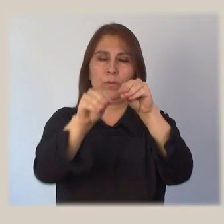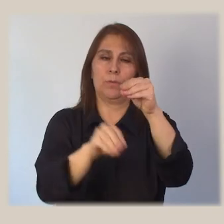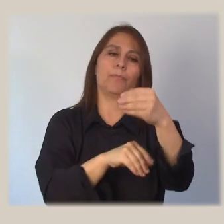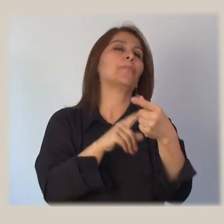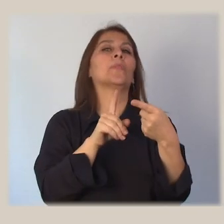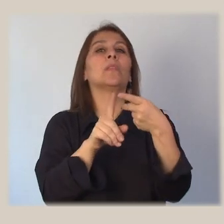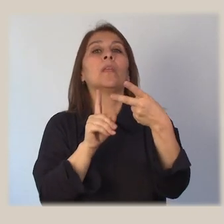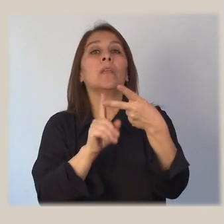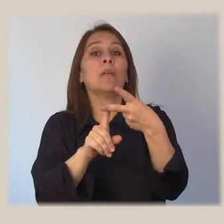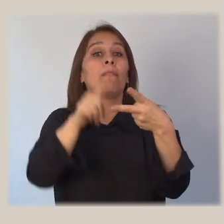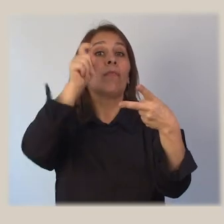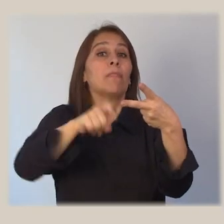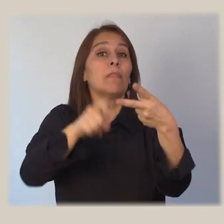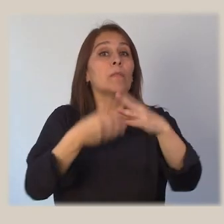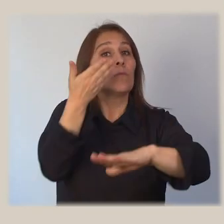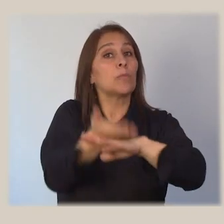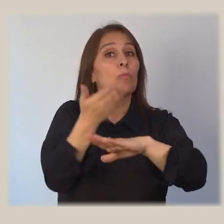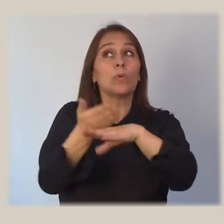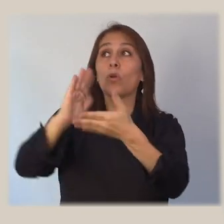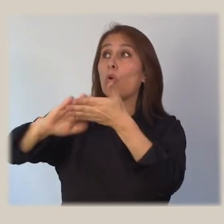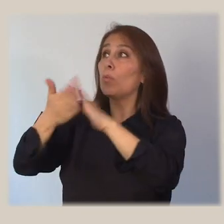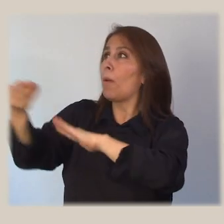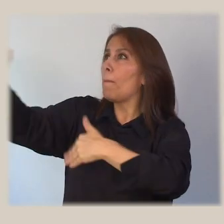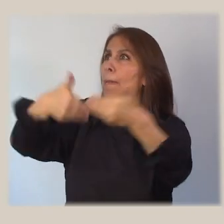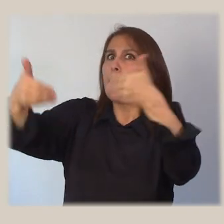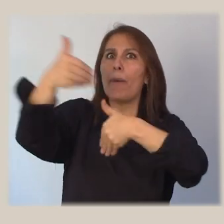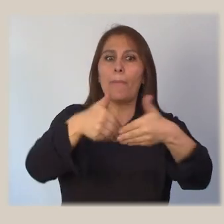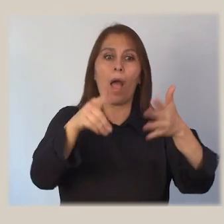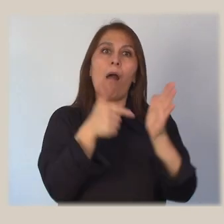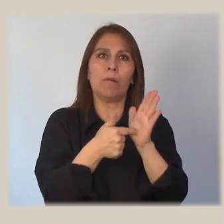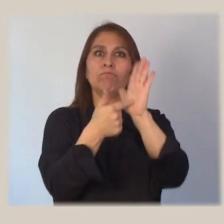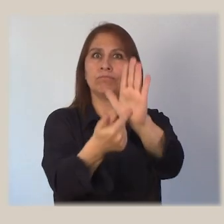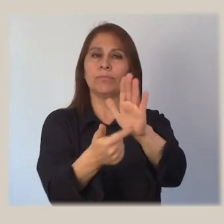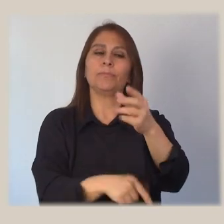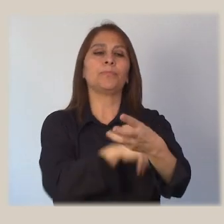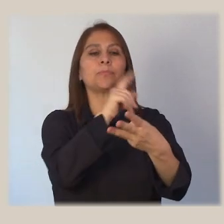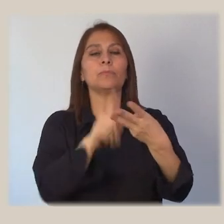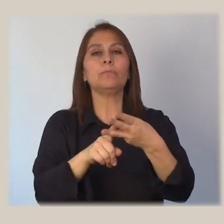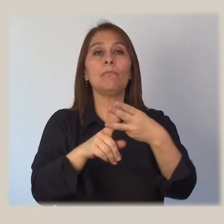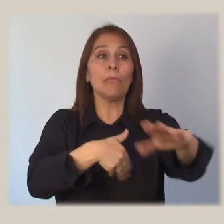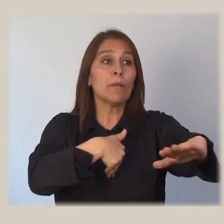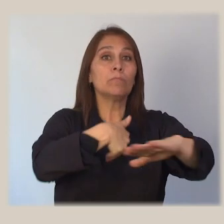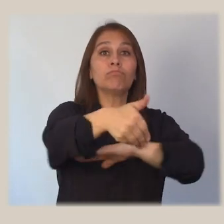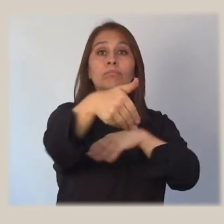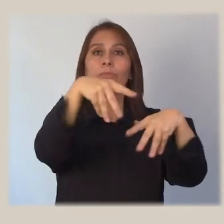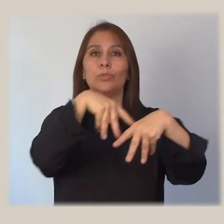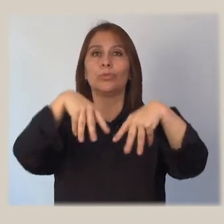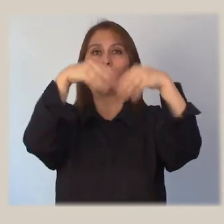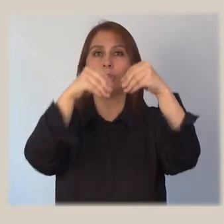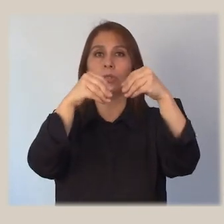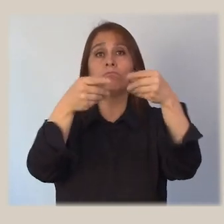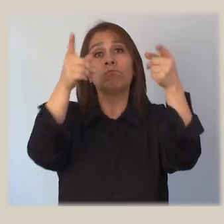campo de formación, a las necesidades y propuestas de la comunidad académica, a las